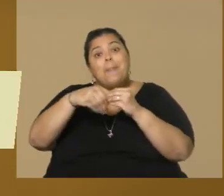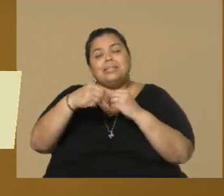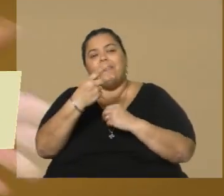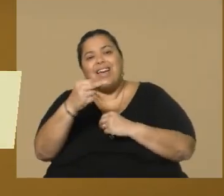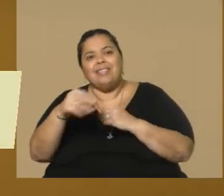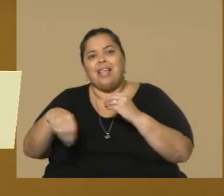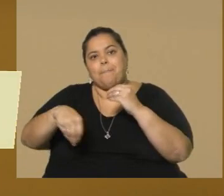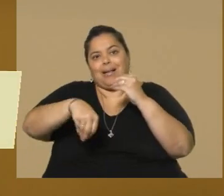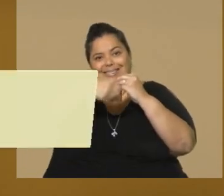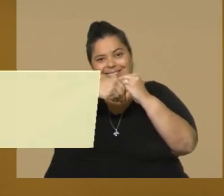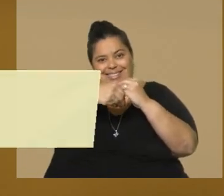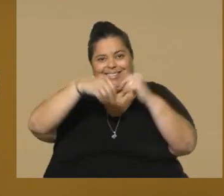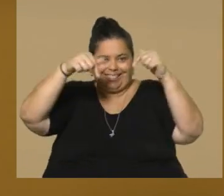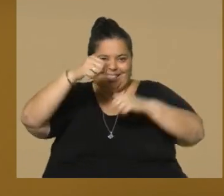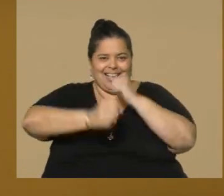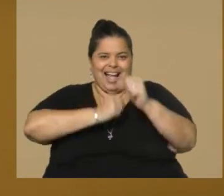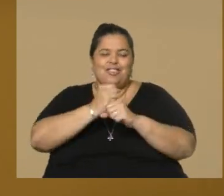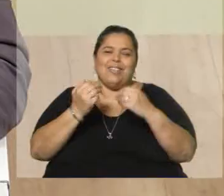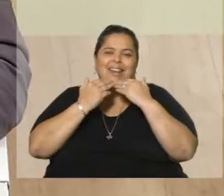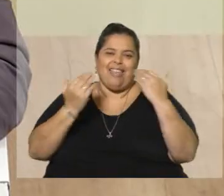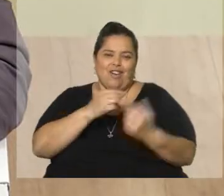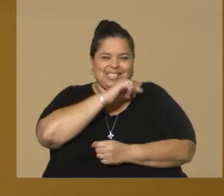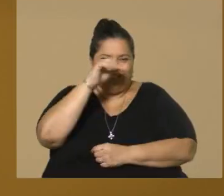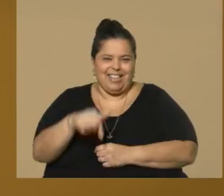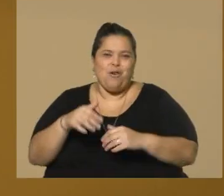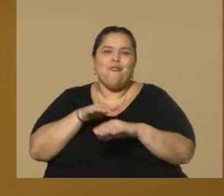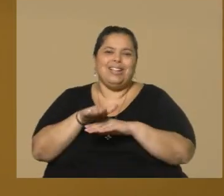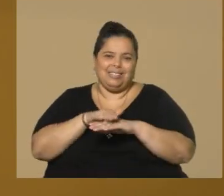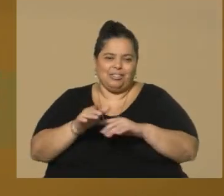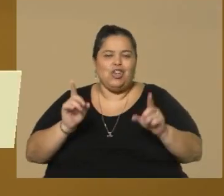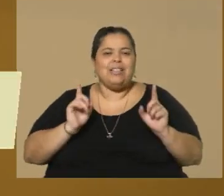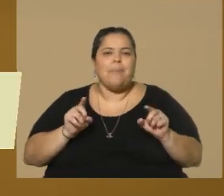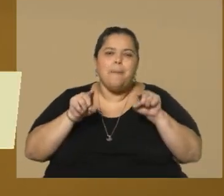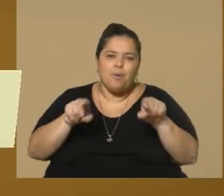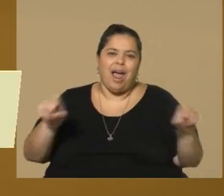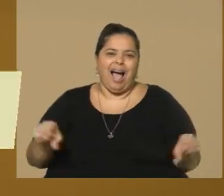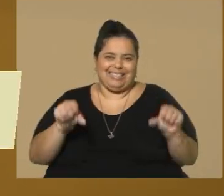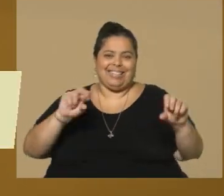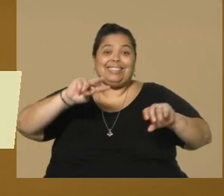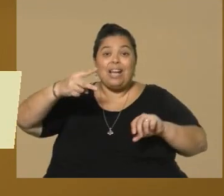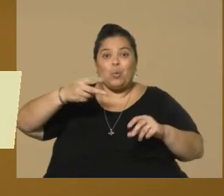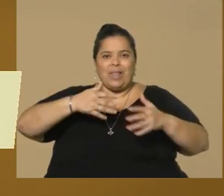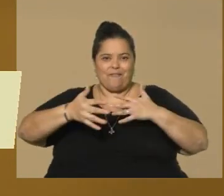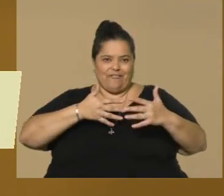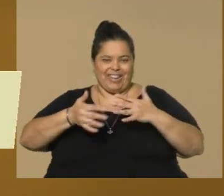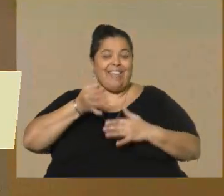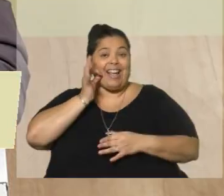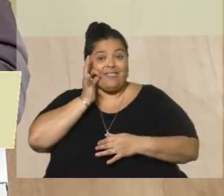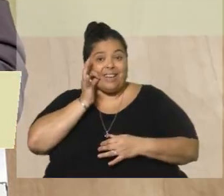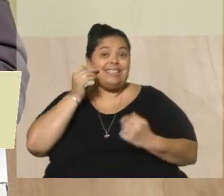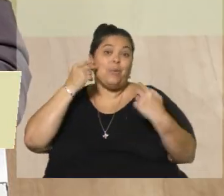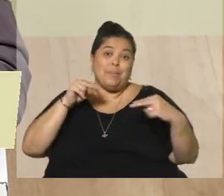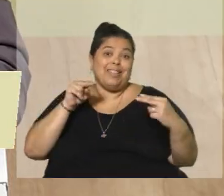perfecto Santiago te agradezco enormemente tu presencia aquí felicitaciones además por la realización de la segunda y nos veremos la tercera